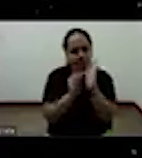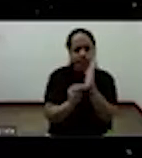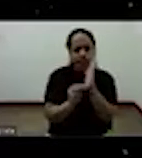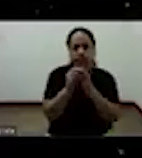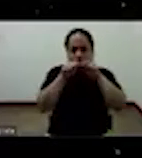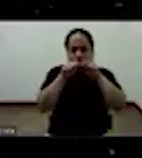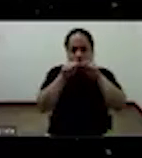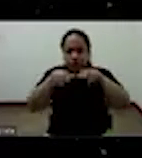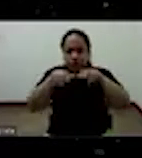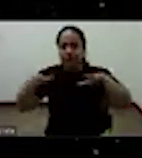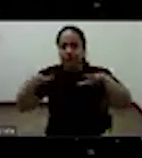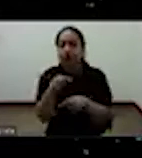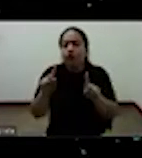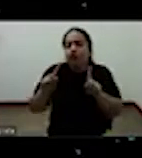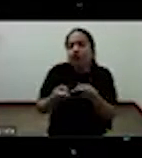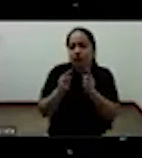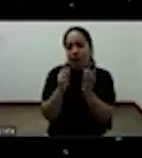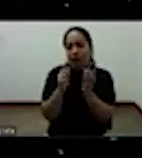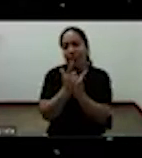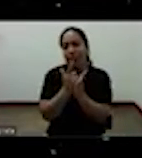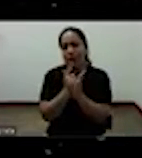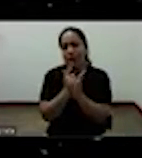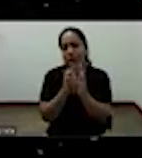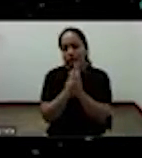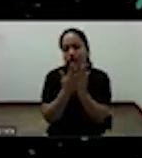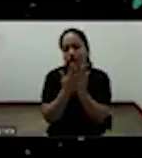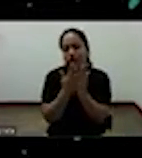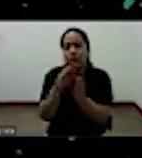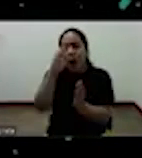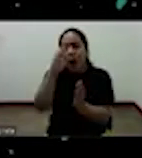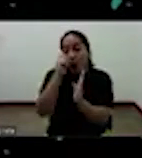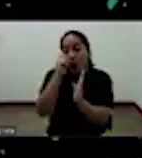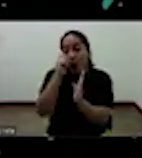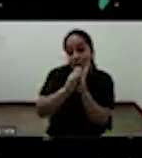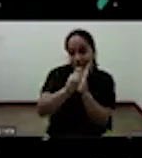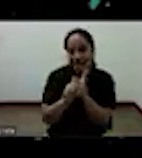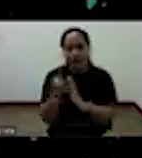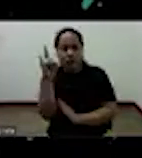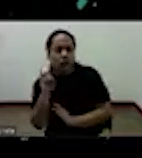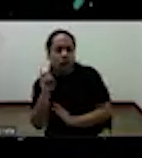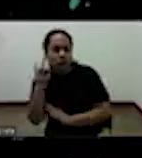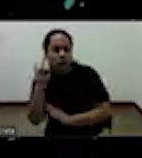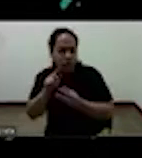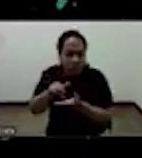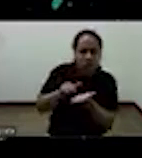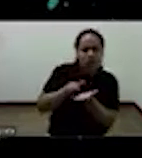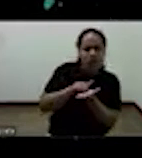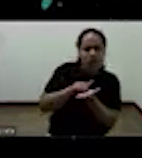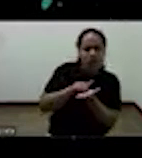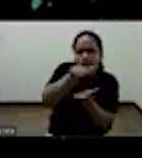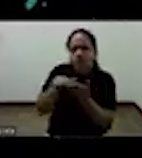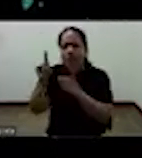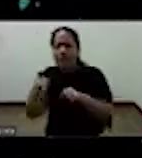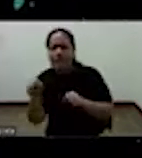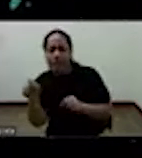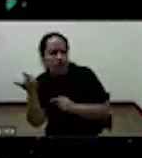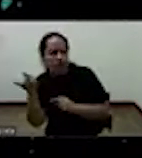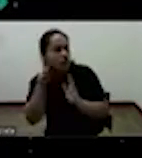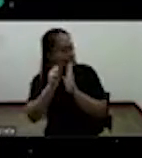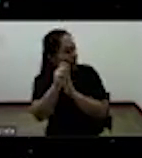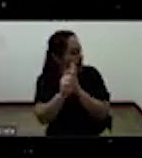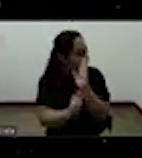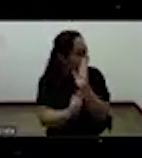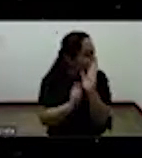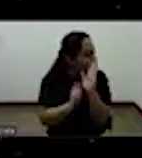pequeño libro que es un ensayo sobre la escucha, el viaje, la fonografía y la